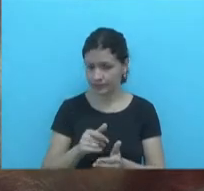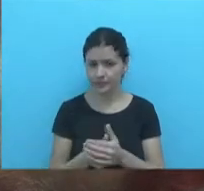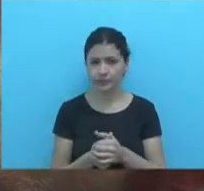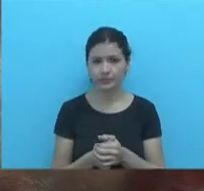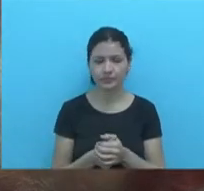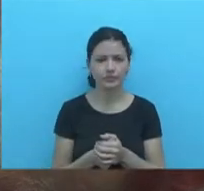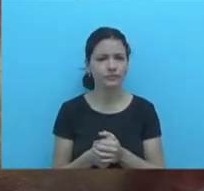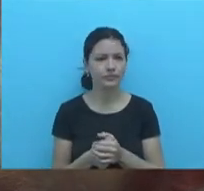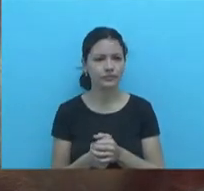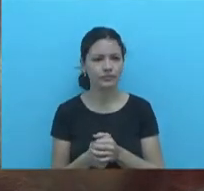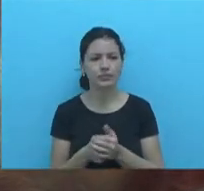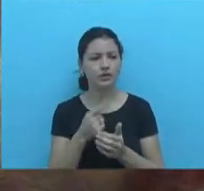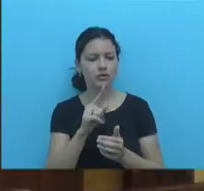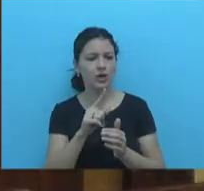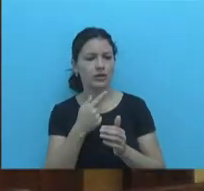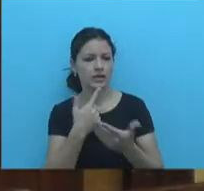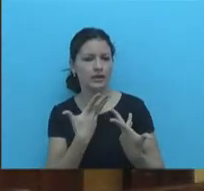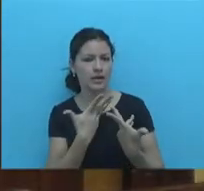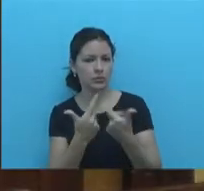Adolescente ayuda para que